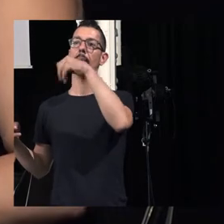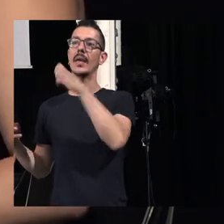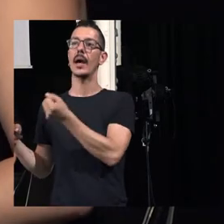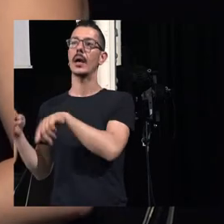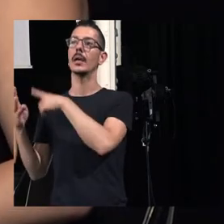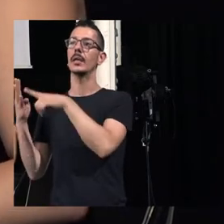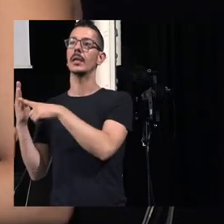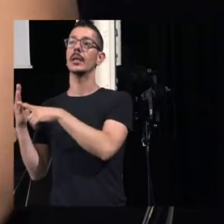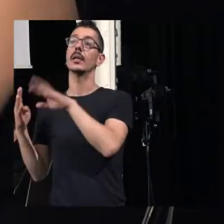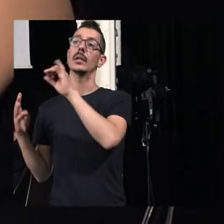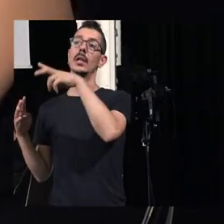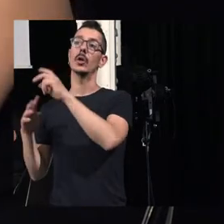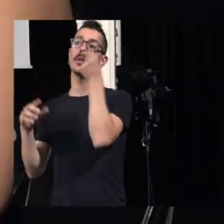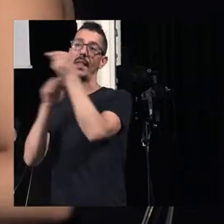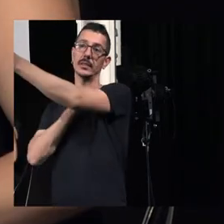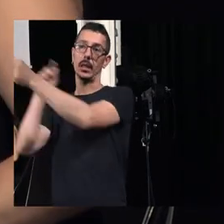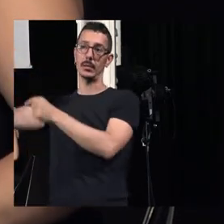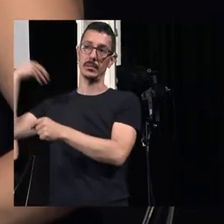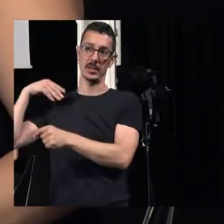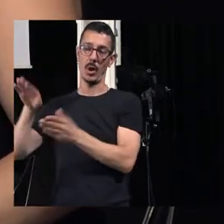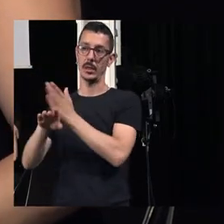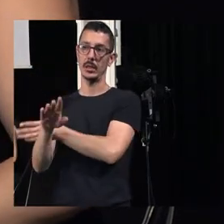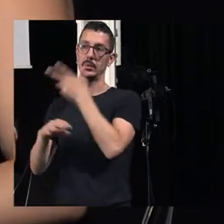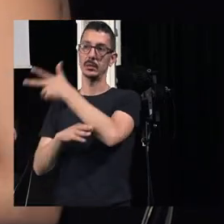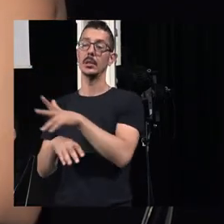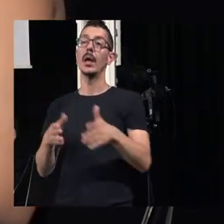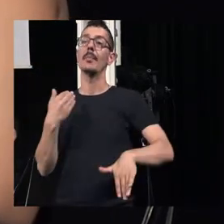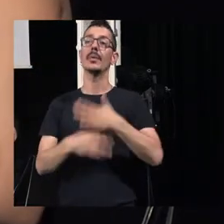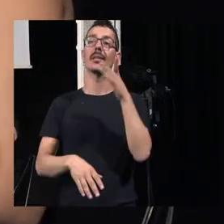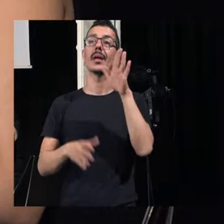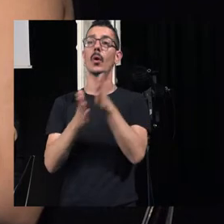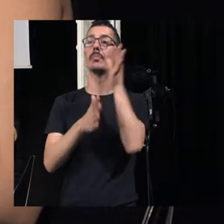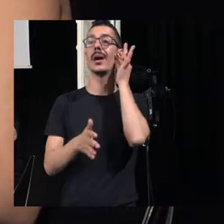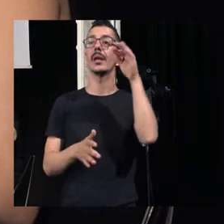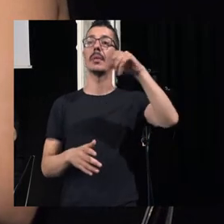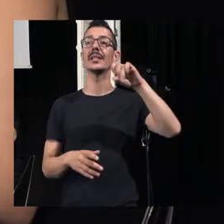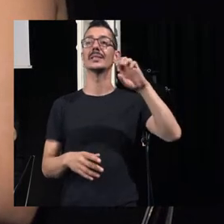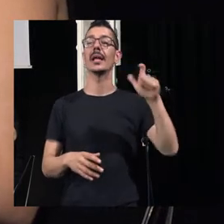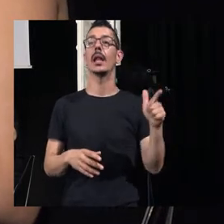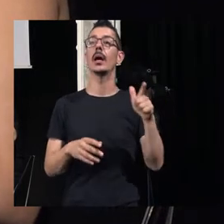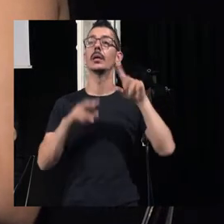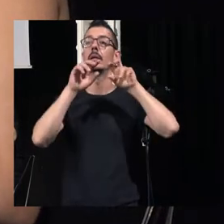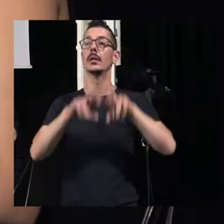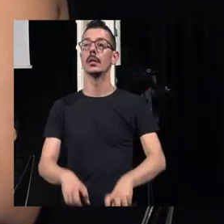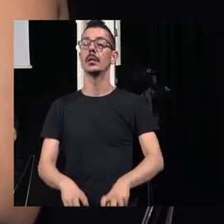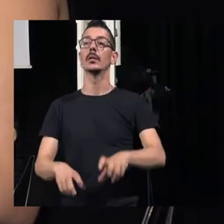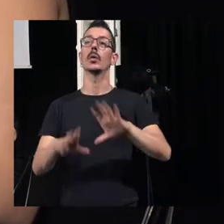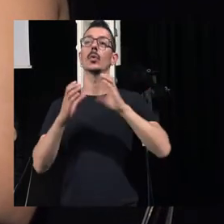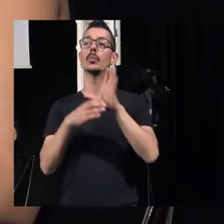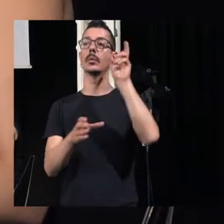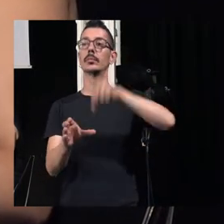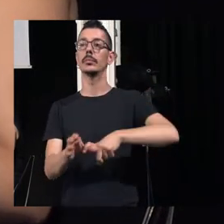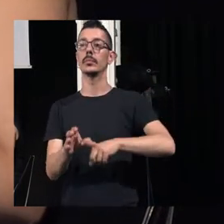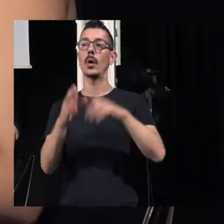la distancia. Va a empezar la compañera Marisela, que es miembro del Grupo de Investigación Fractalidades en Investigación Crítica de